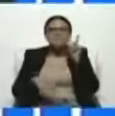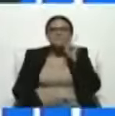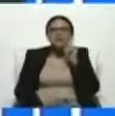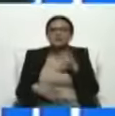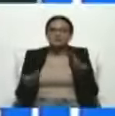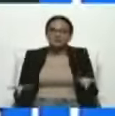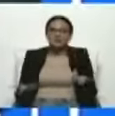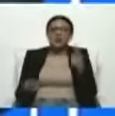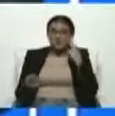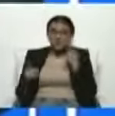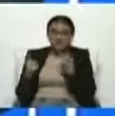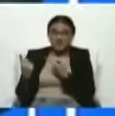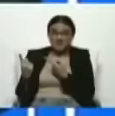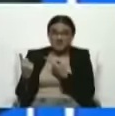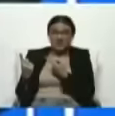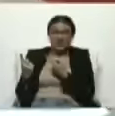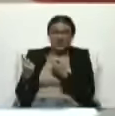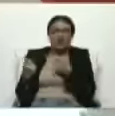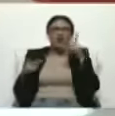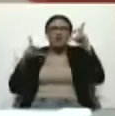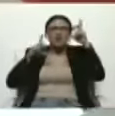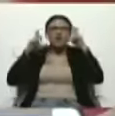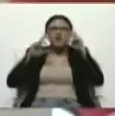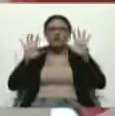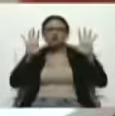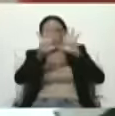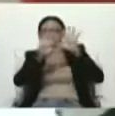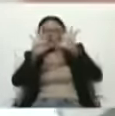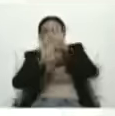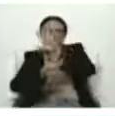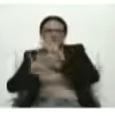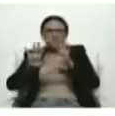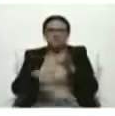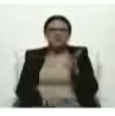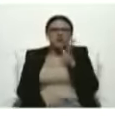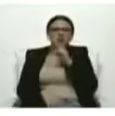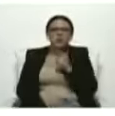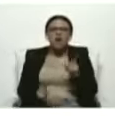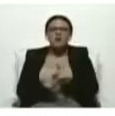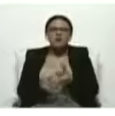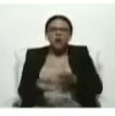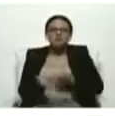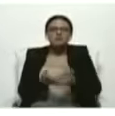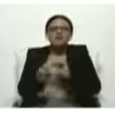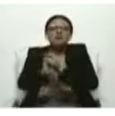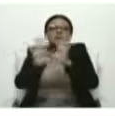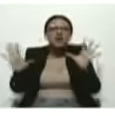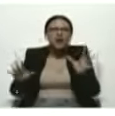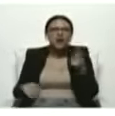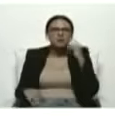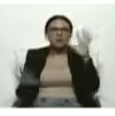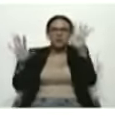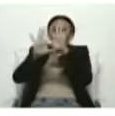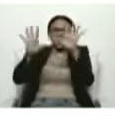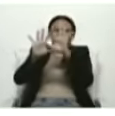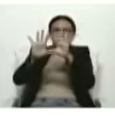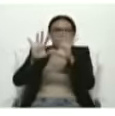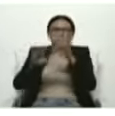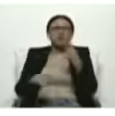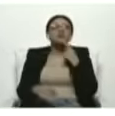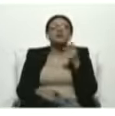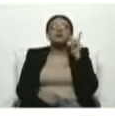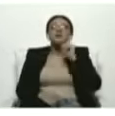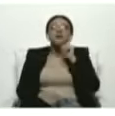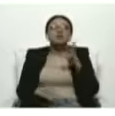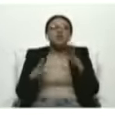Este son el tipo de cosas, ¿ves? Una fotografía borrosa, esto es típico. Una está allí y dice, Morena ya tiene